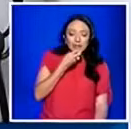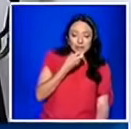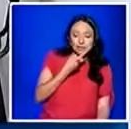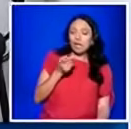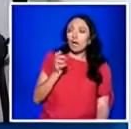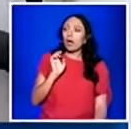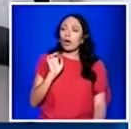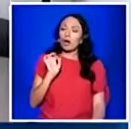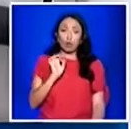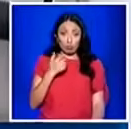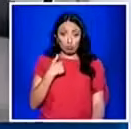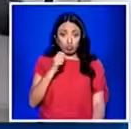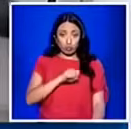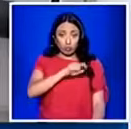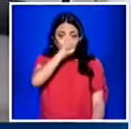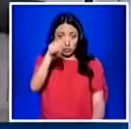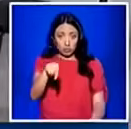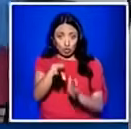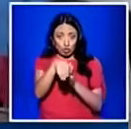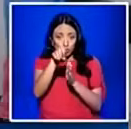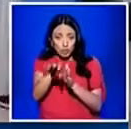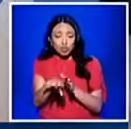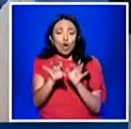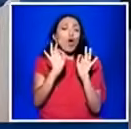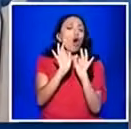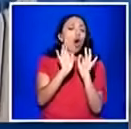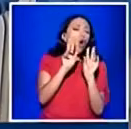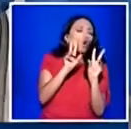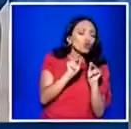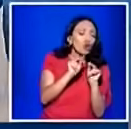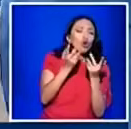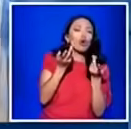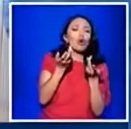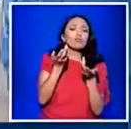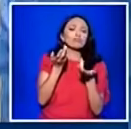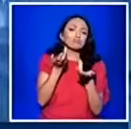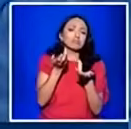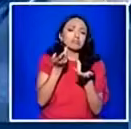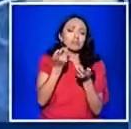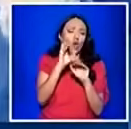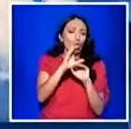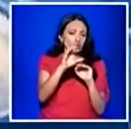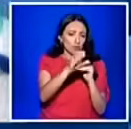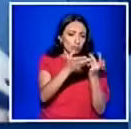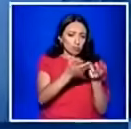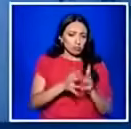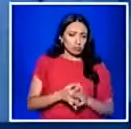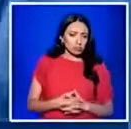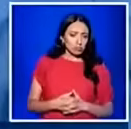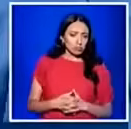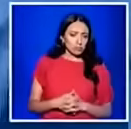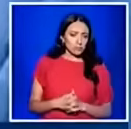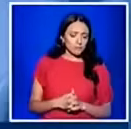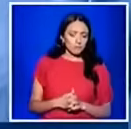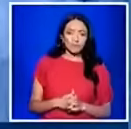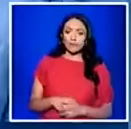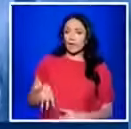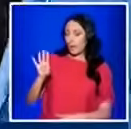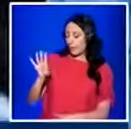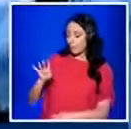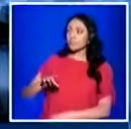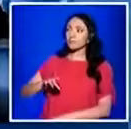vez puedo venir a donar sangre. ¿Cuáles son esas recomendaciones que hay que dar a la ciudadanía? Ya.